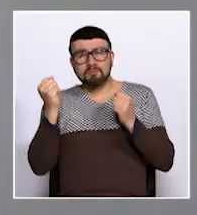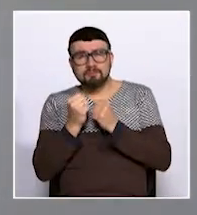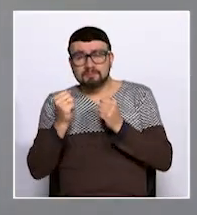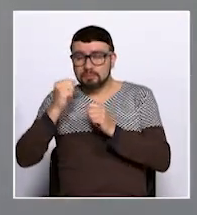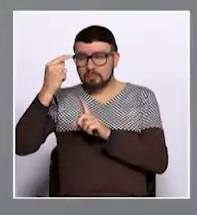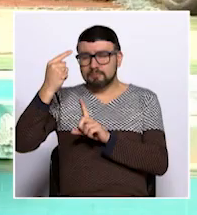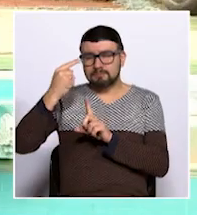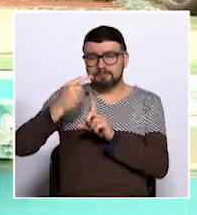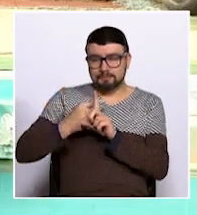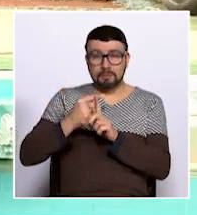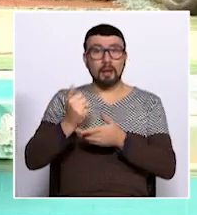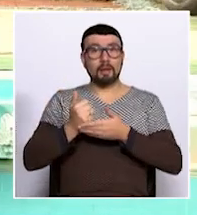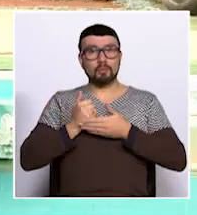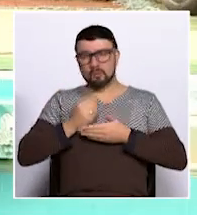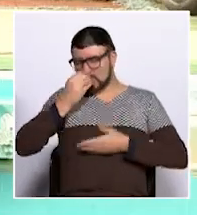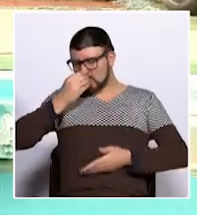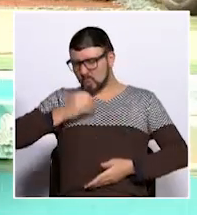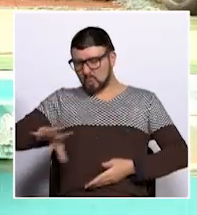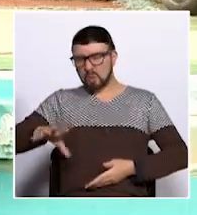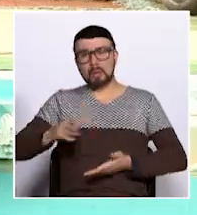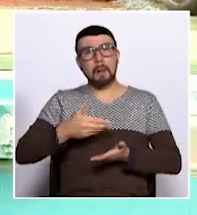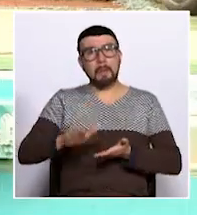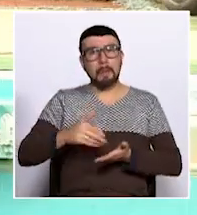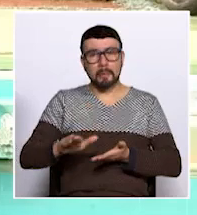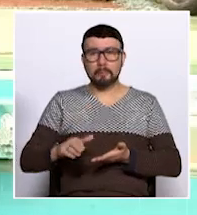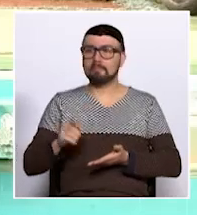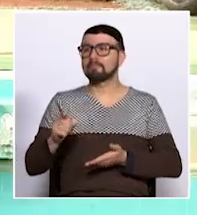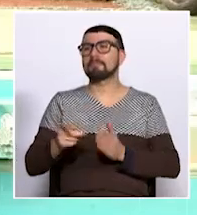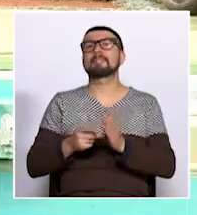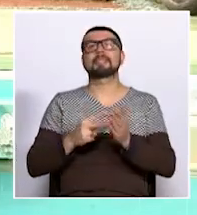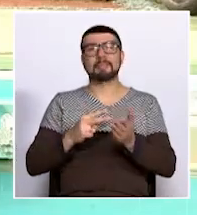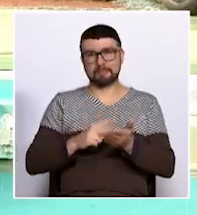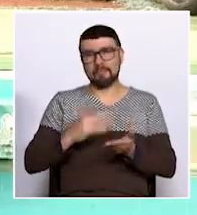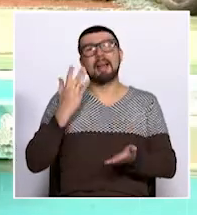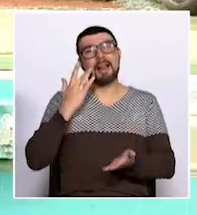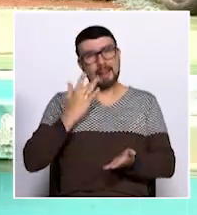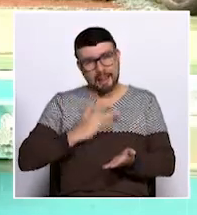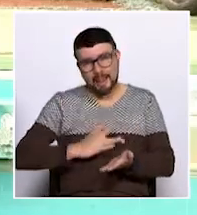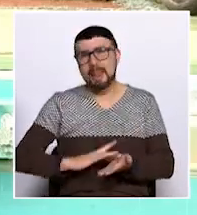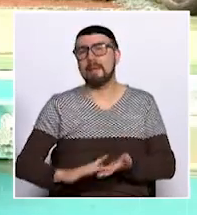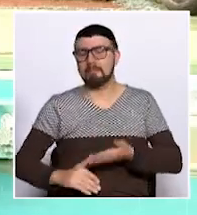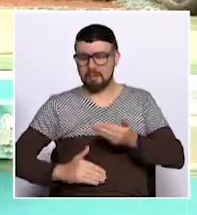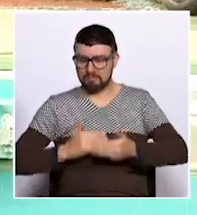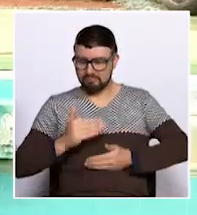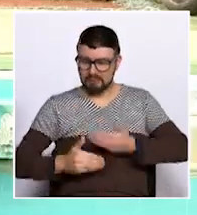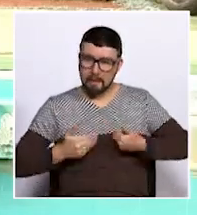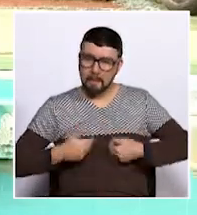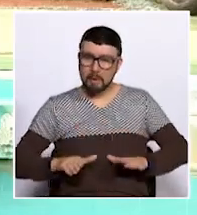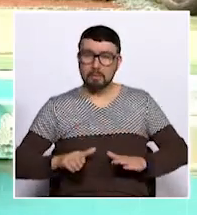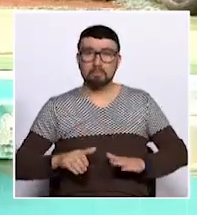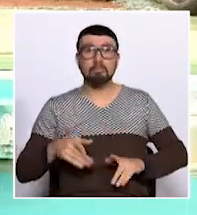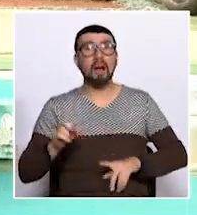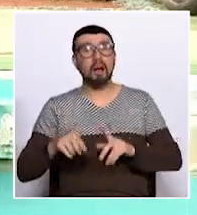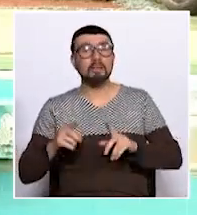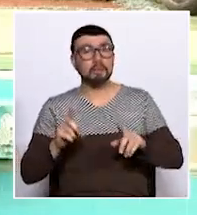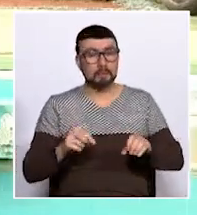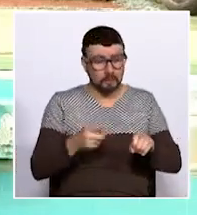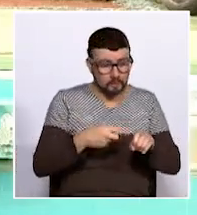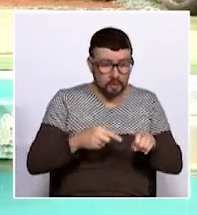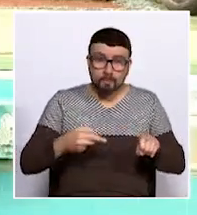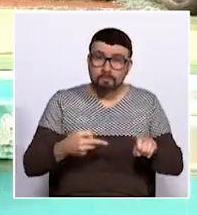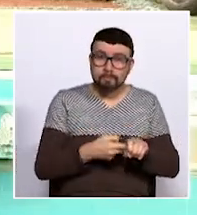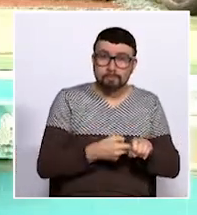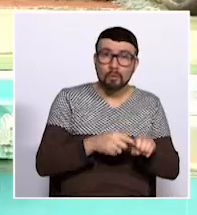toxinas. Ah, claro, estamos haciendo un proceso de desintoxicación, que a veces lo hacemos junto con el ozono rectal,